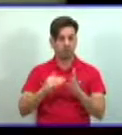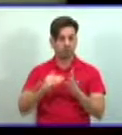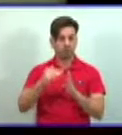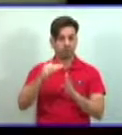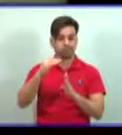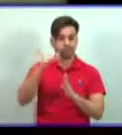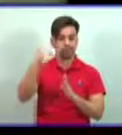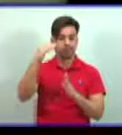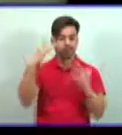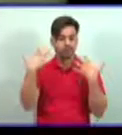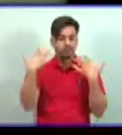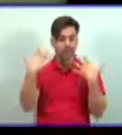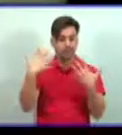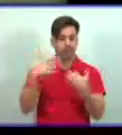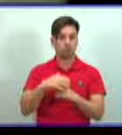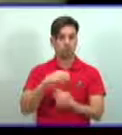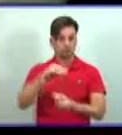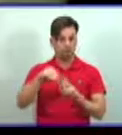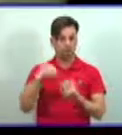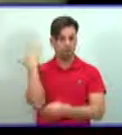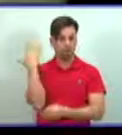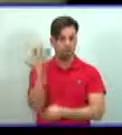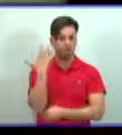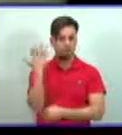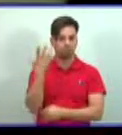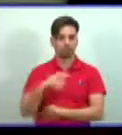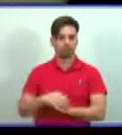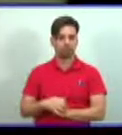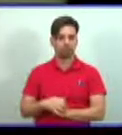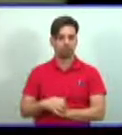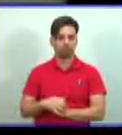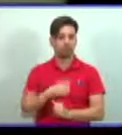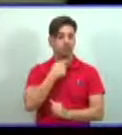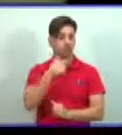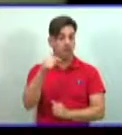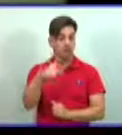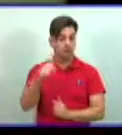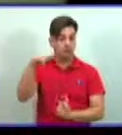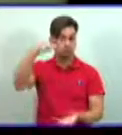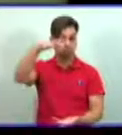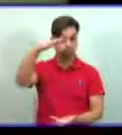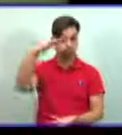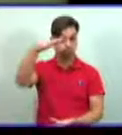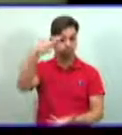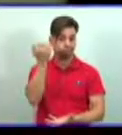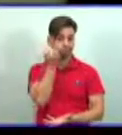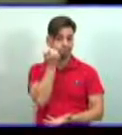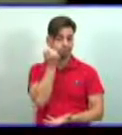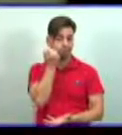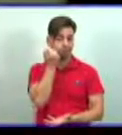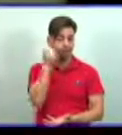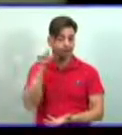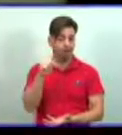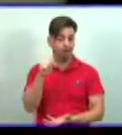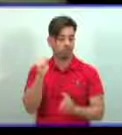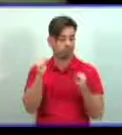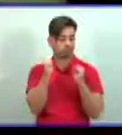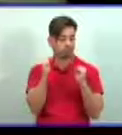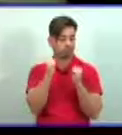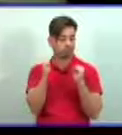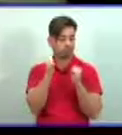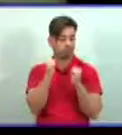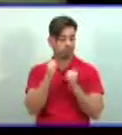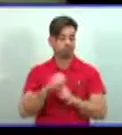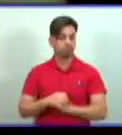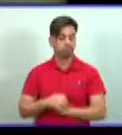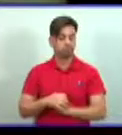Y hay regiones, como por ejemplo las zonas polares, donde los casquetes polares son muy sensibles, por supuesto, a las altas